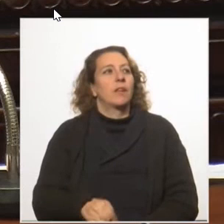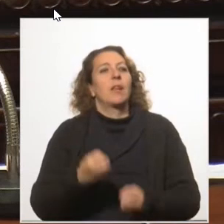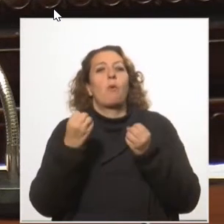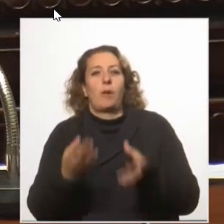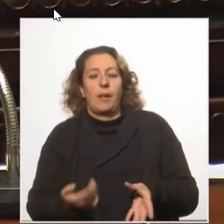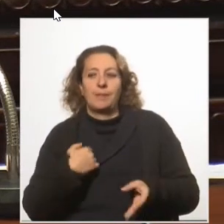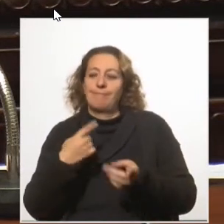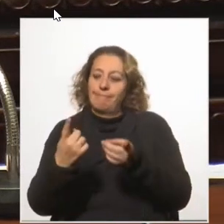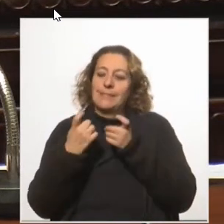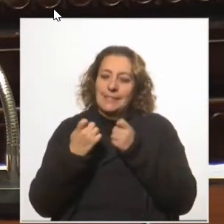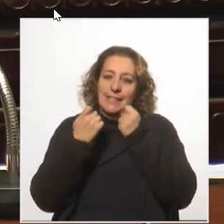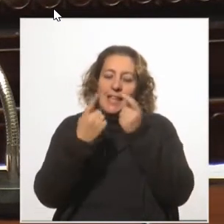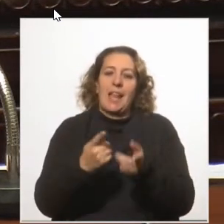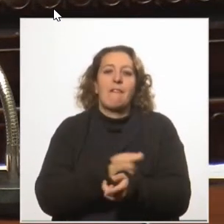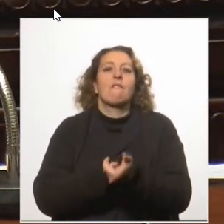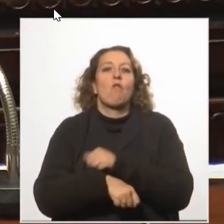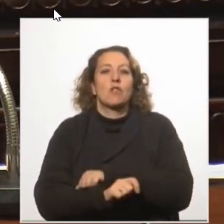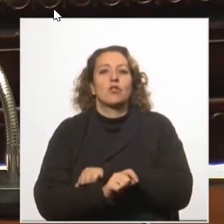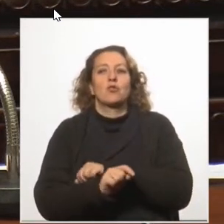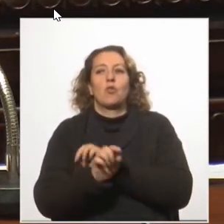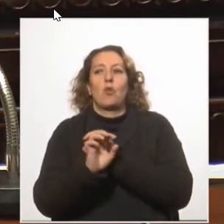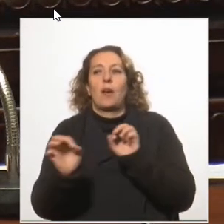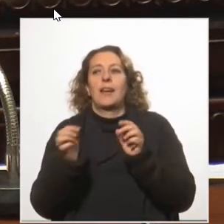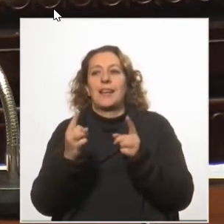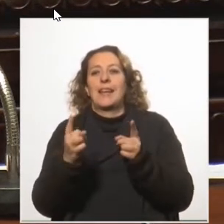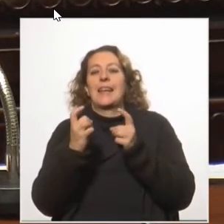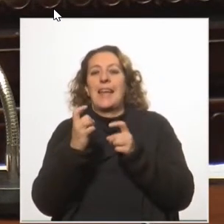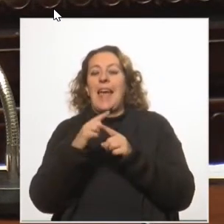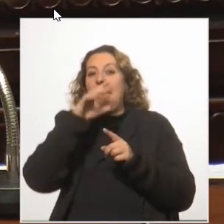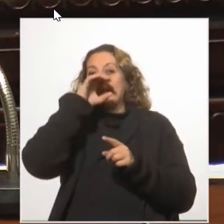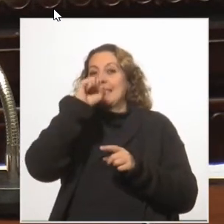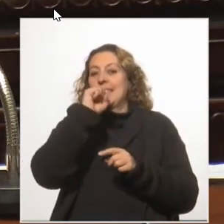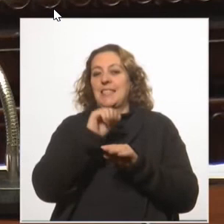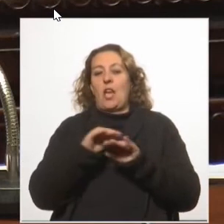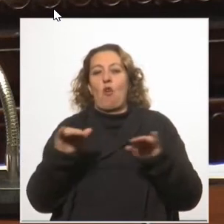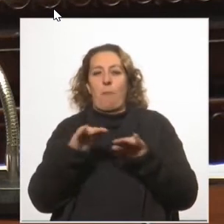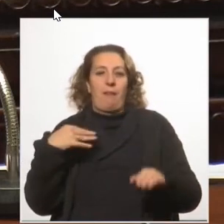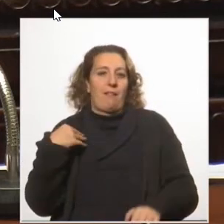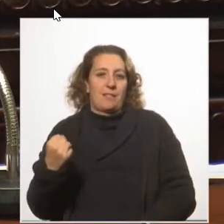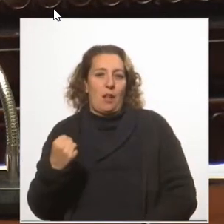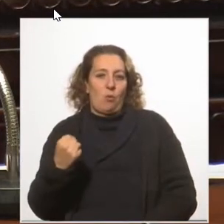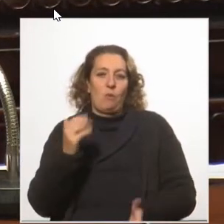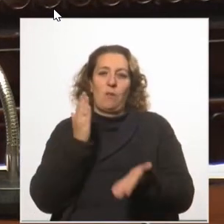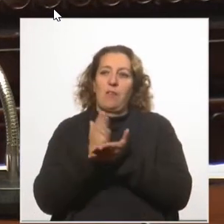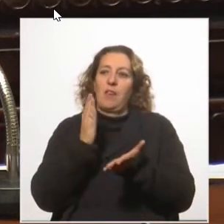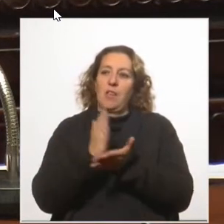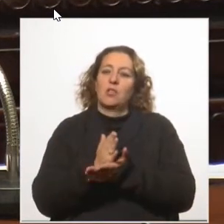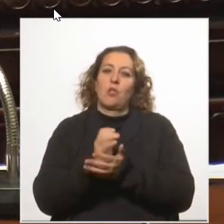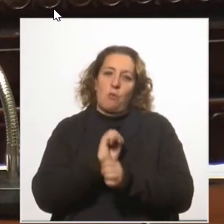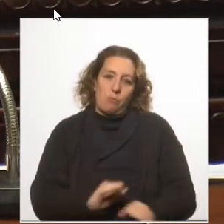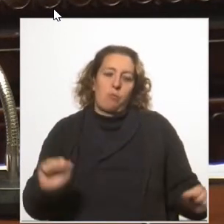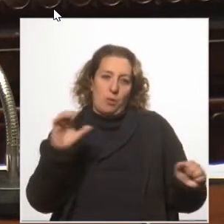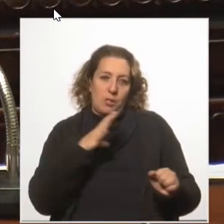necesidad de proporcionar el esfuerzo a la medida de la resistencia normal de la salud y en el derecho de